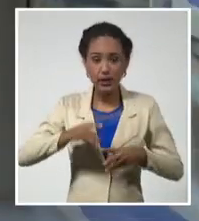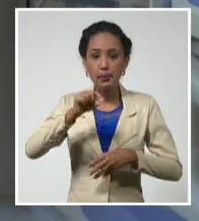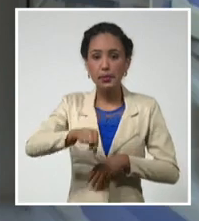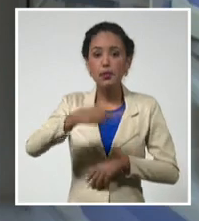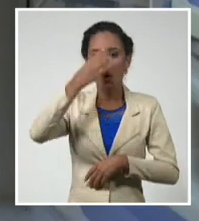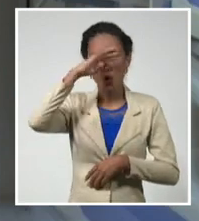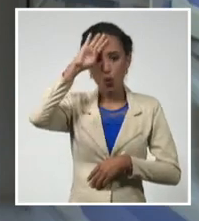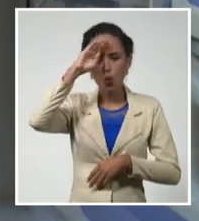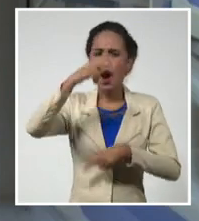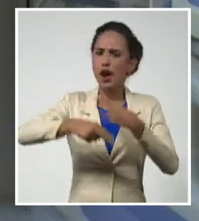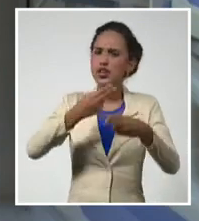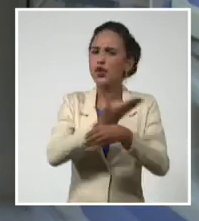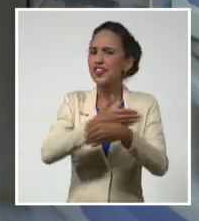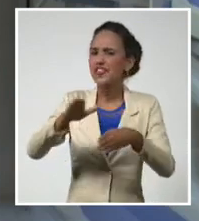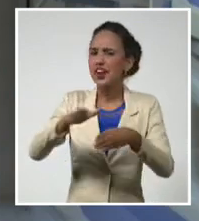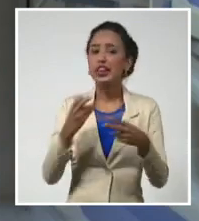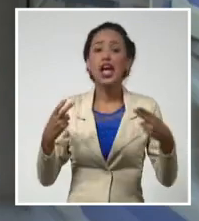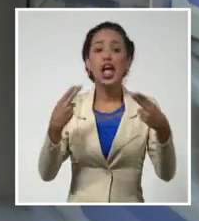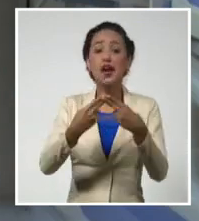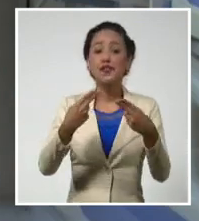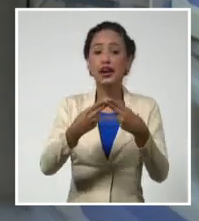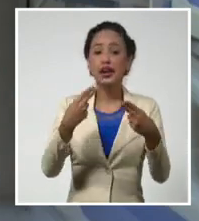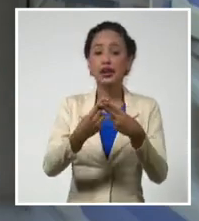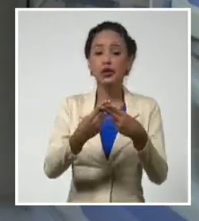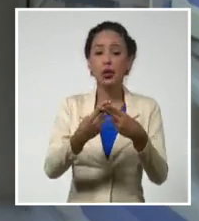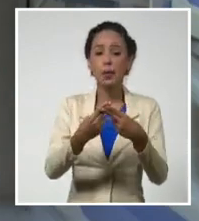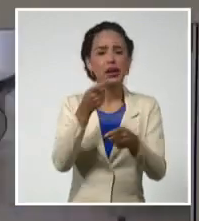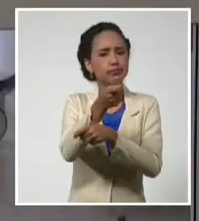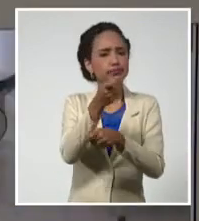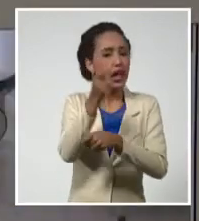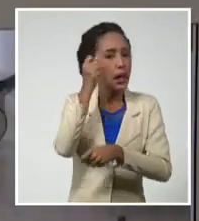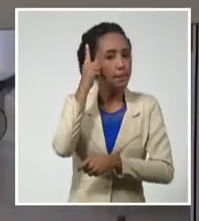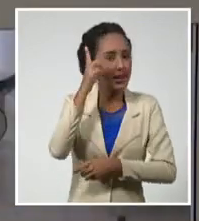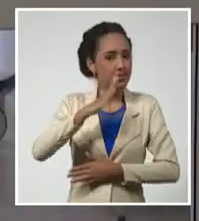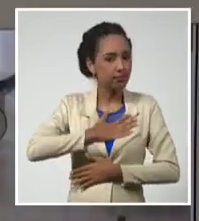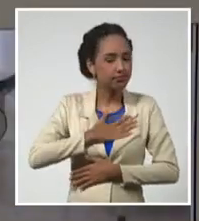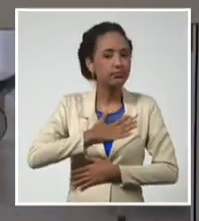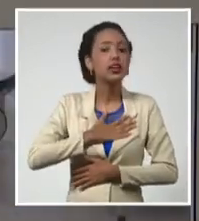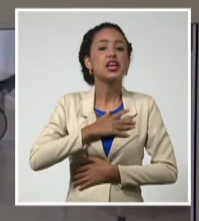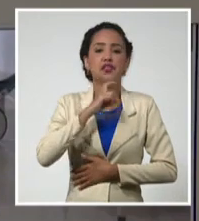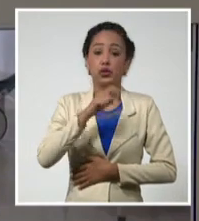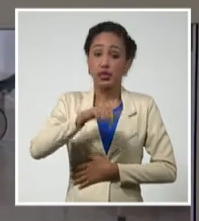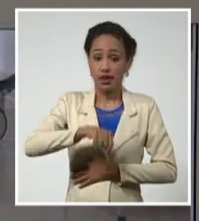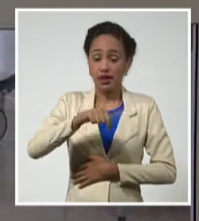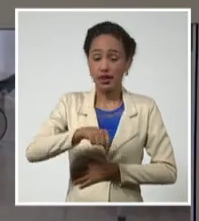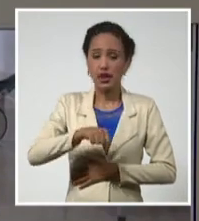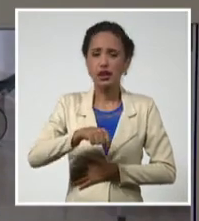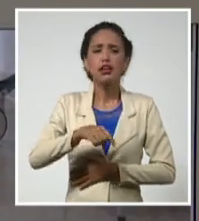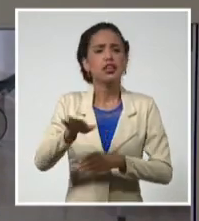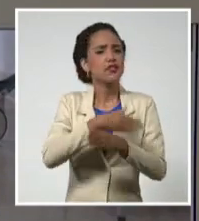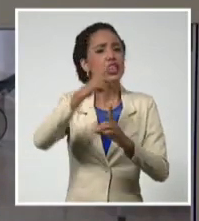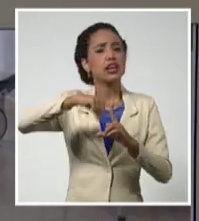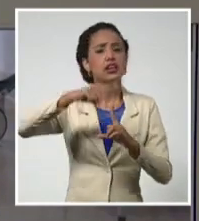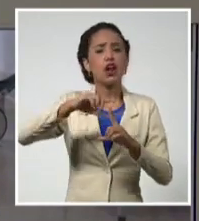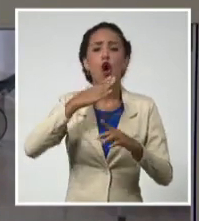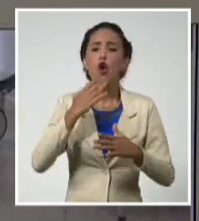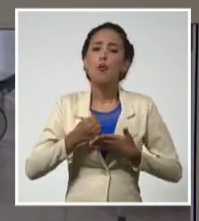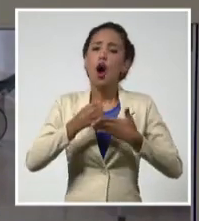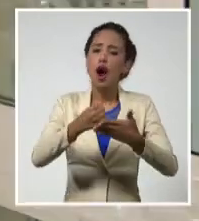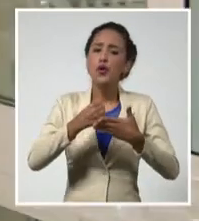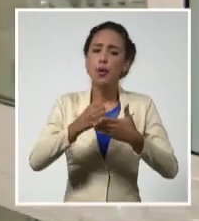organizó varios eventos para trasladar las experiencias y retos del Caribe y se trazaron planes de acción sobre cómo contribuir en